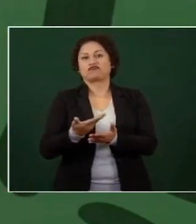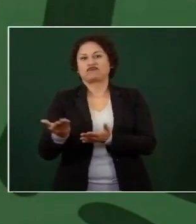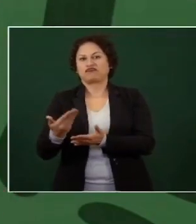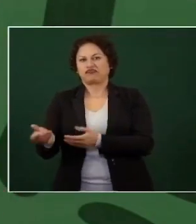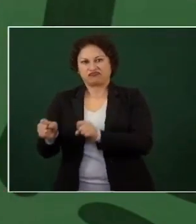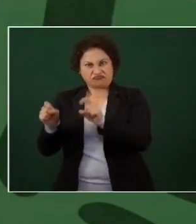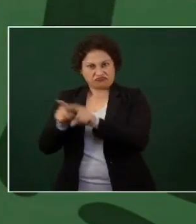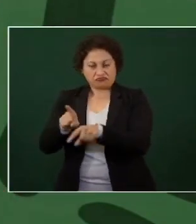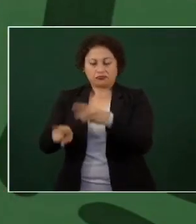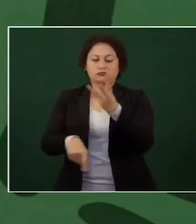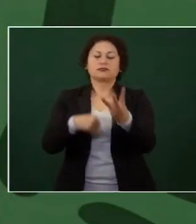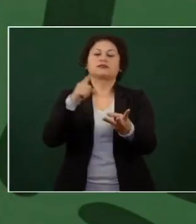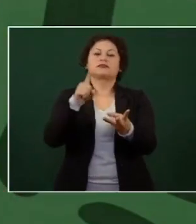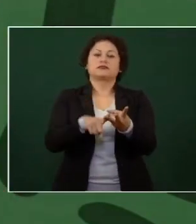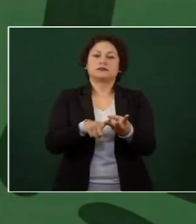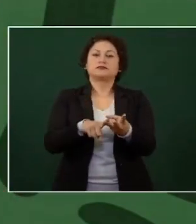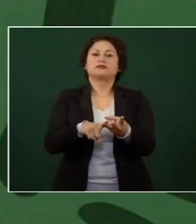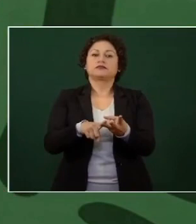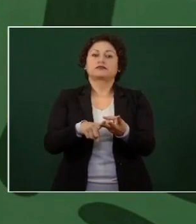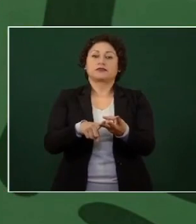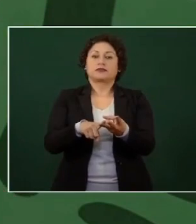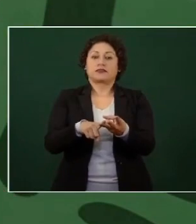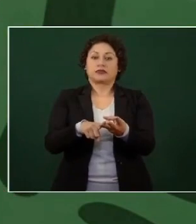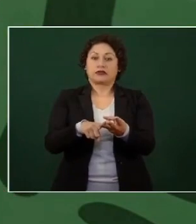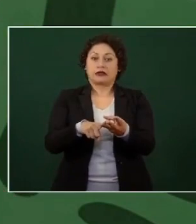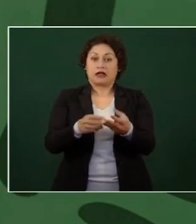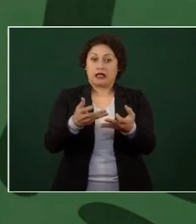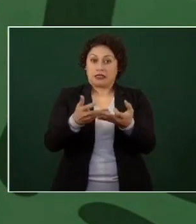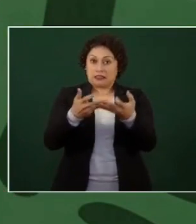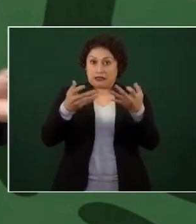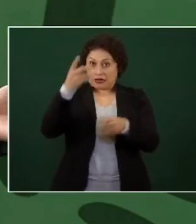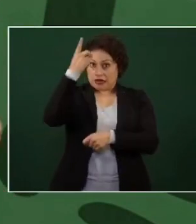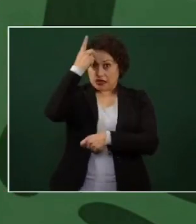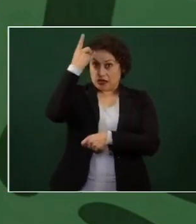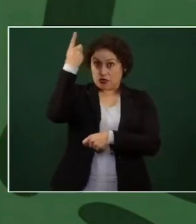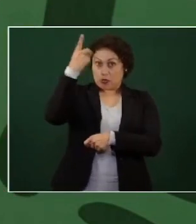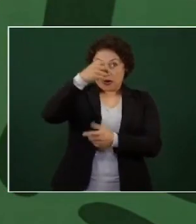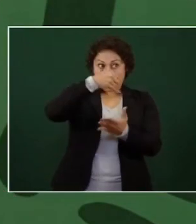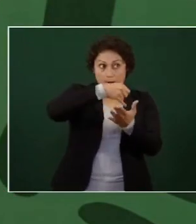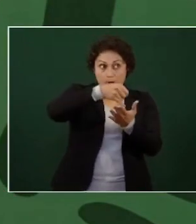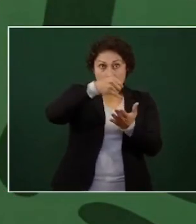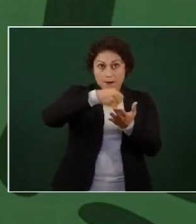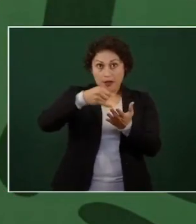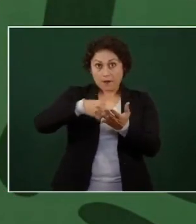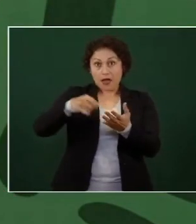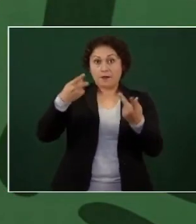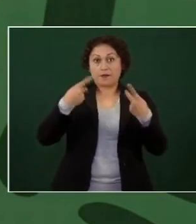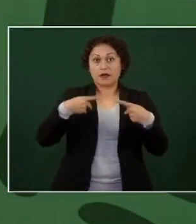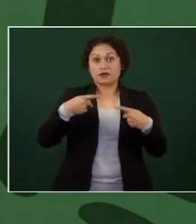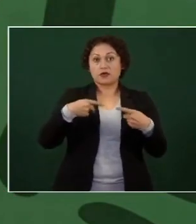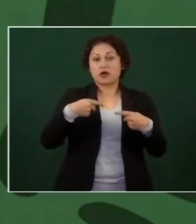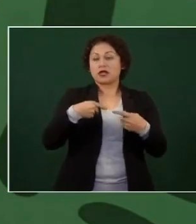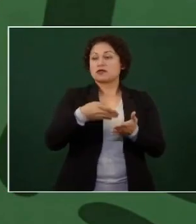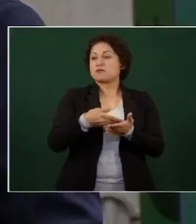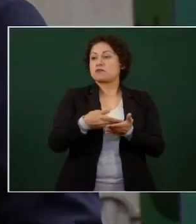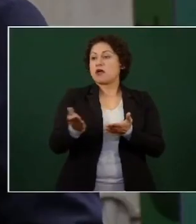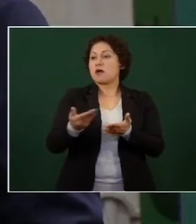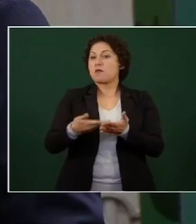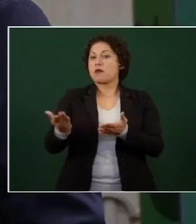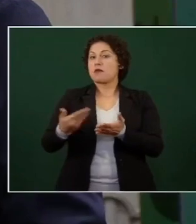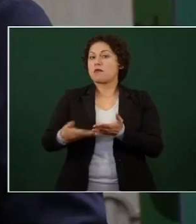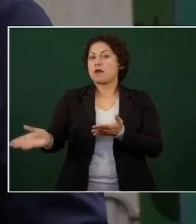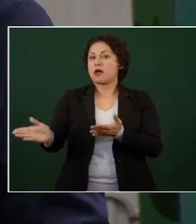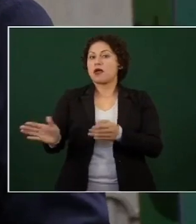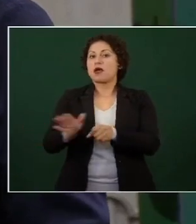despidos de tierras, de ejidatarios, porque